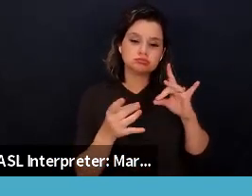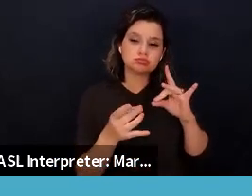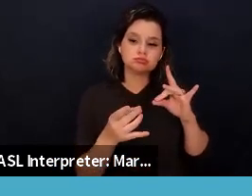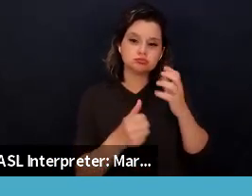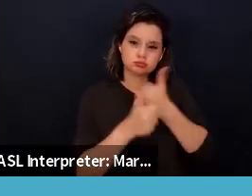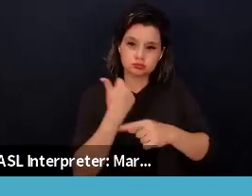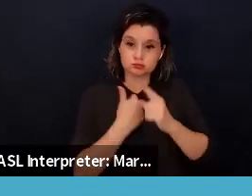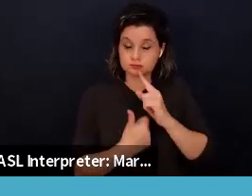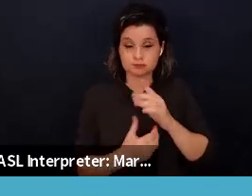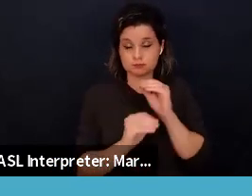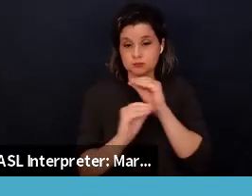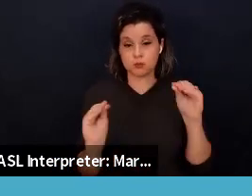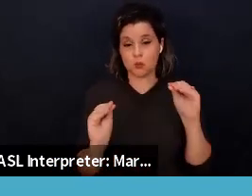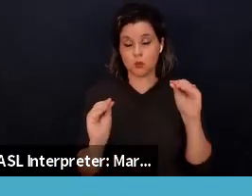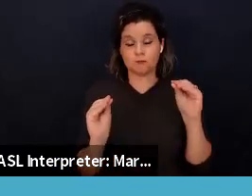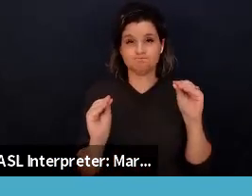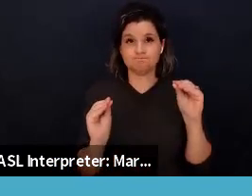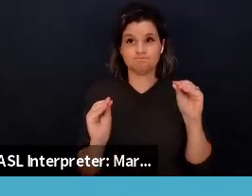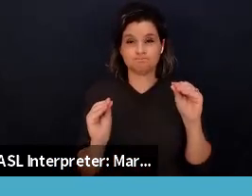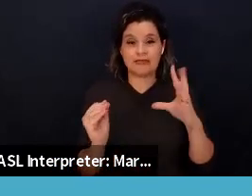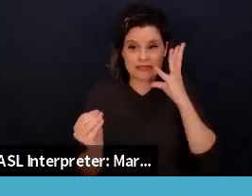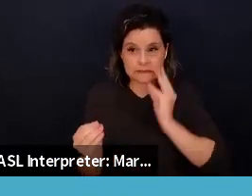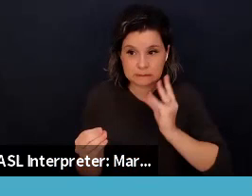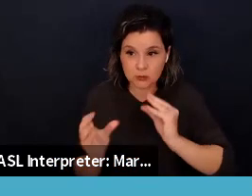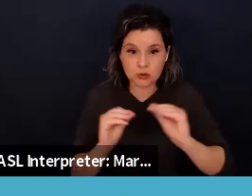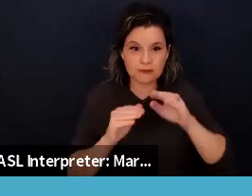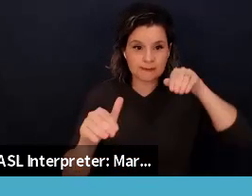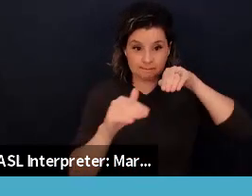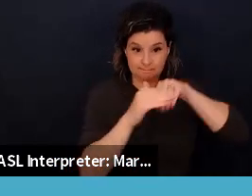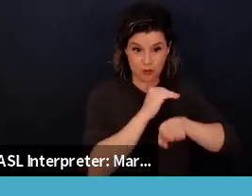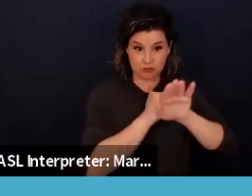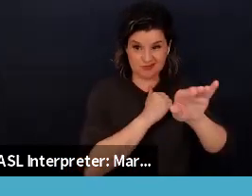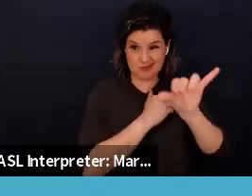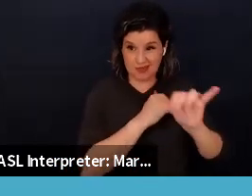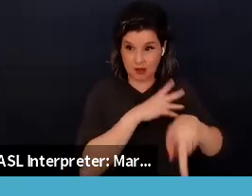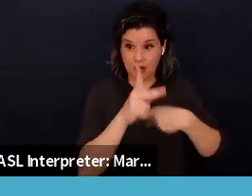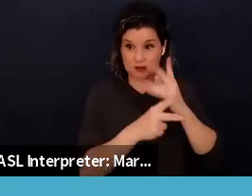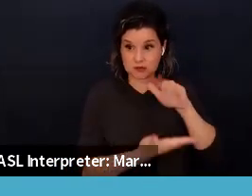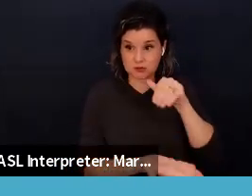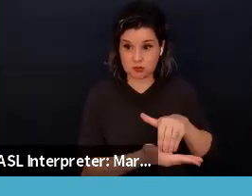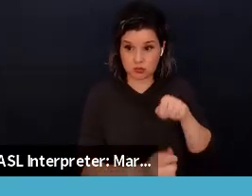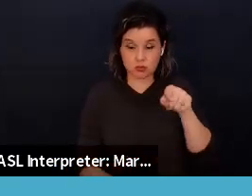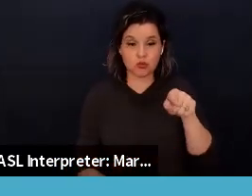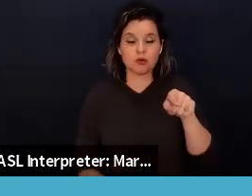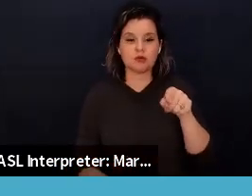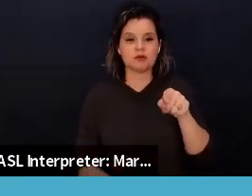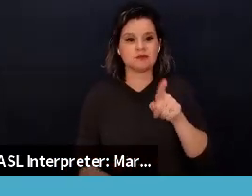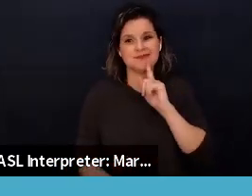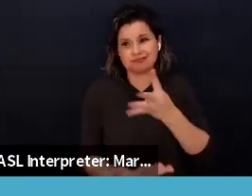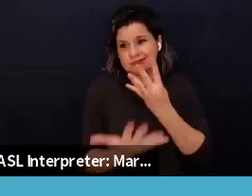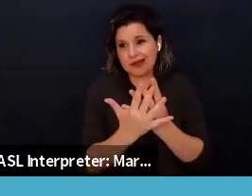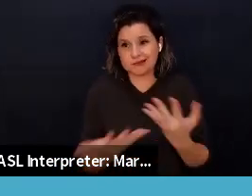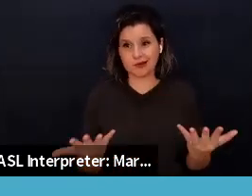que no tienen la experiencia de entrar en un centro de detención, que son cárceles,